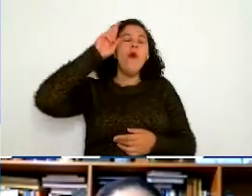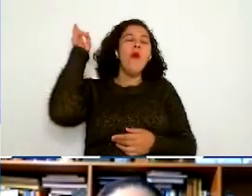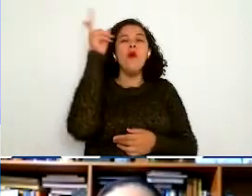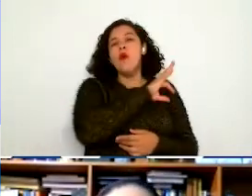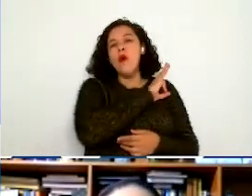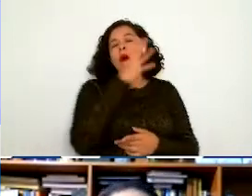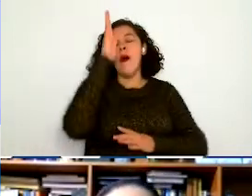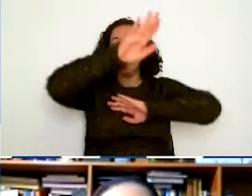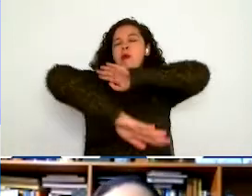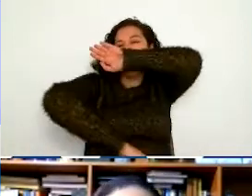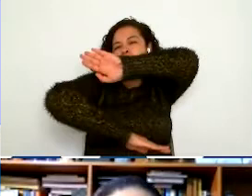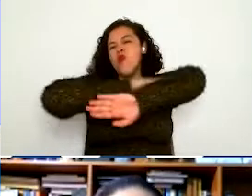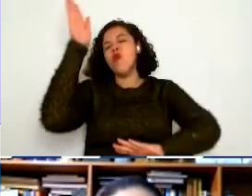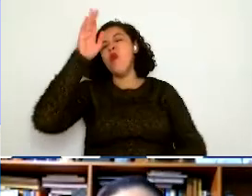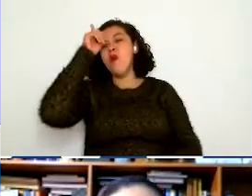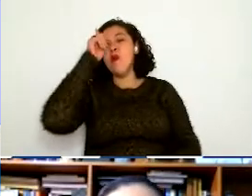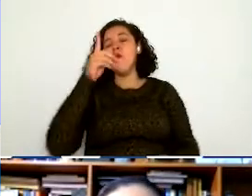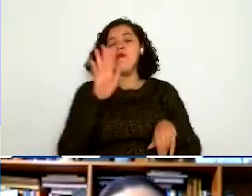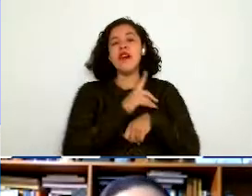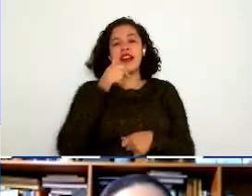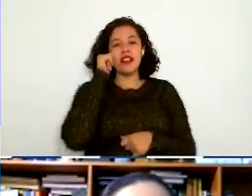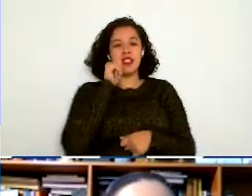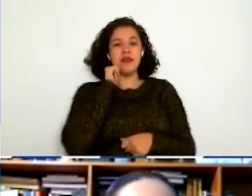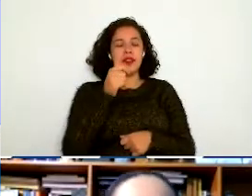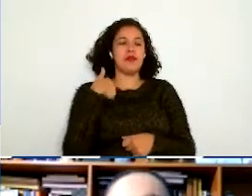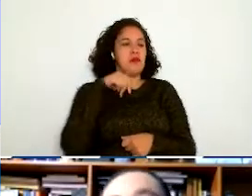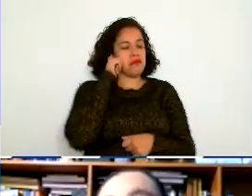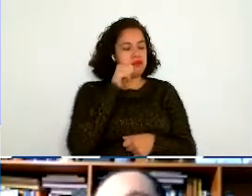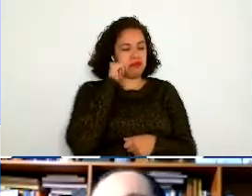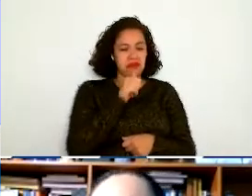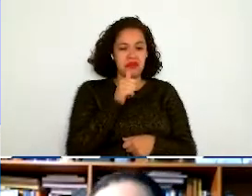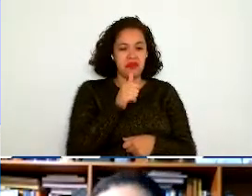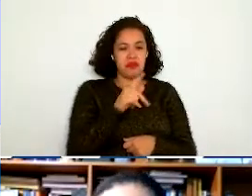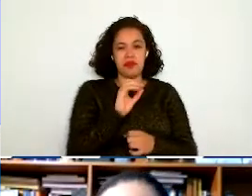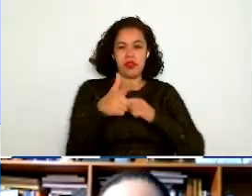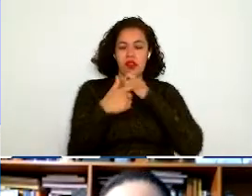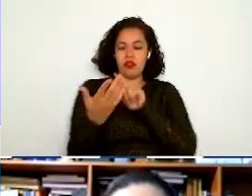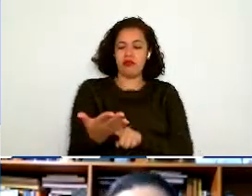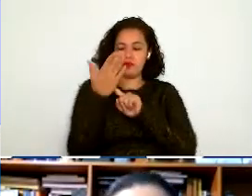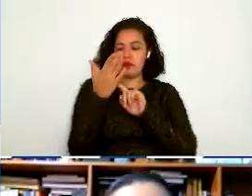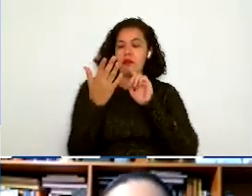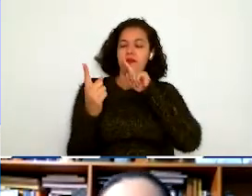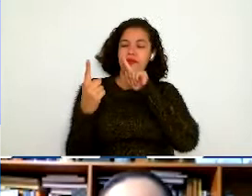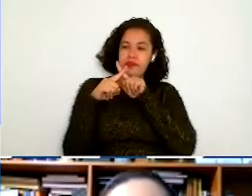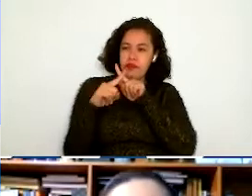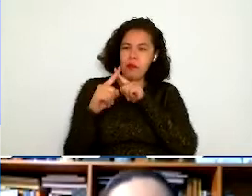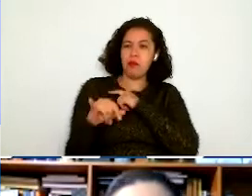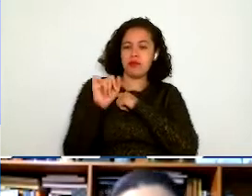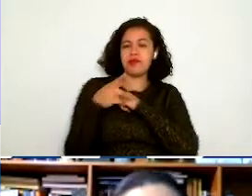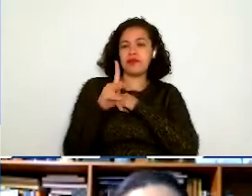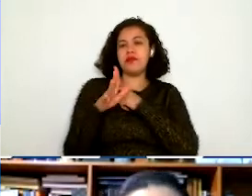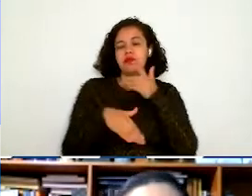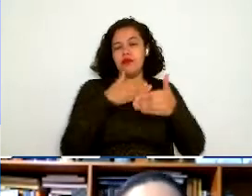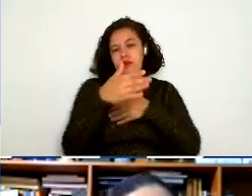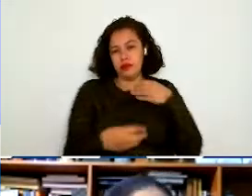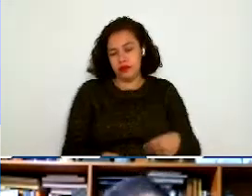exitosas, porque siempre va a tener un impacto o siempre va a tener un resultado positivo y va a mejorar la calidad